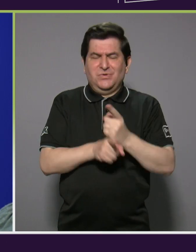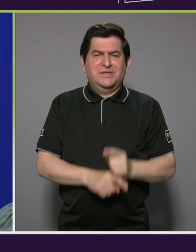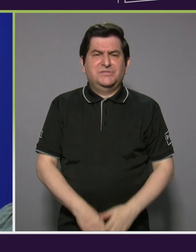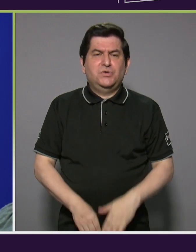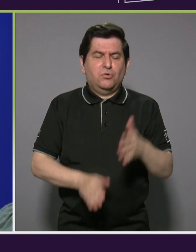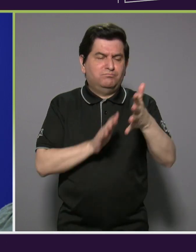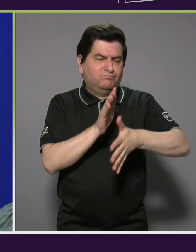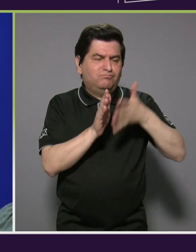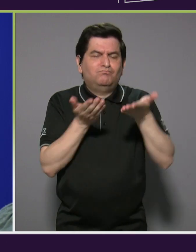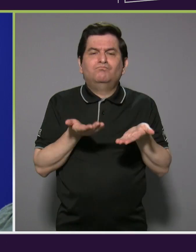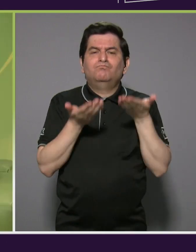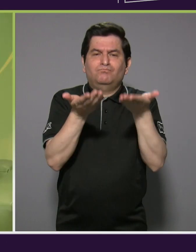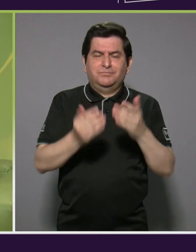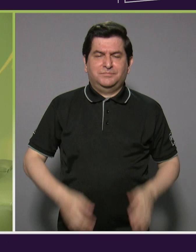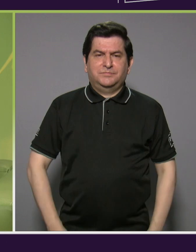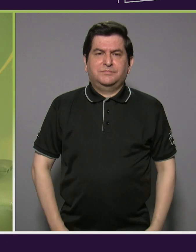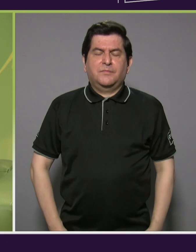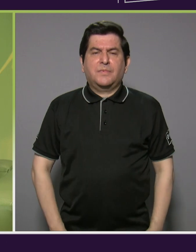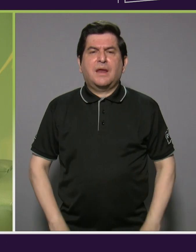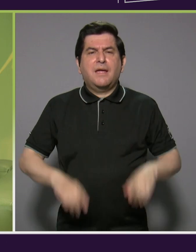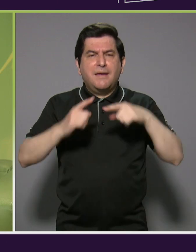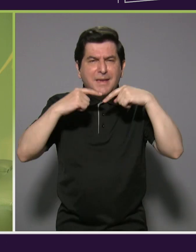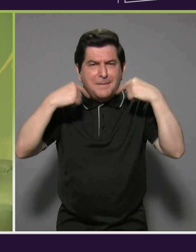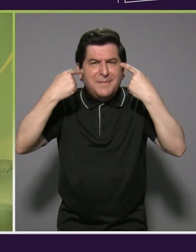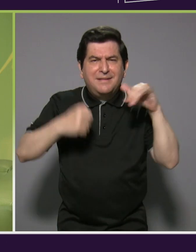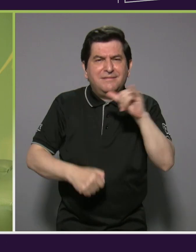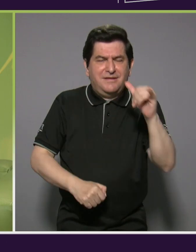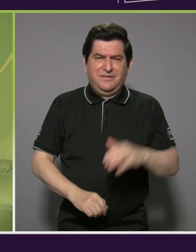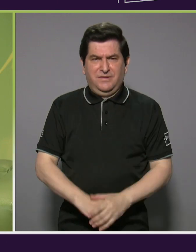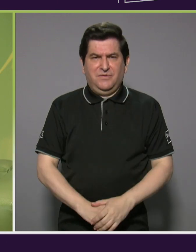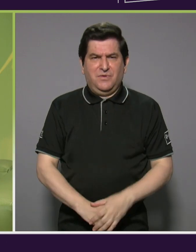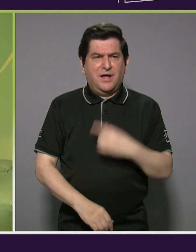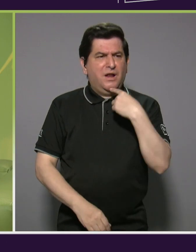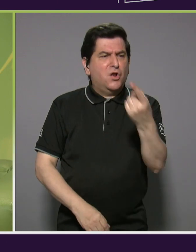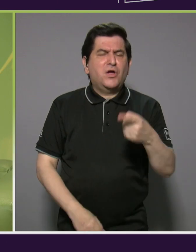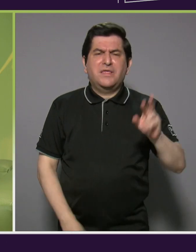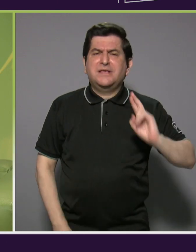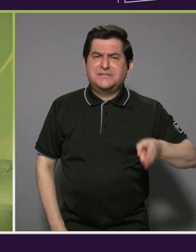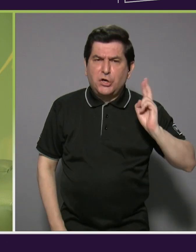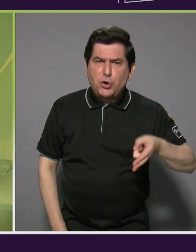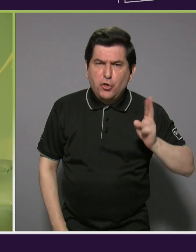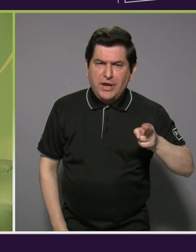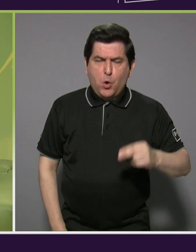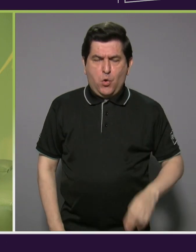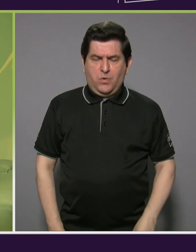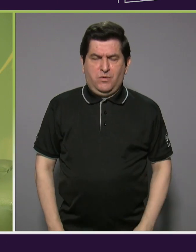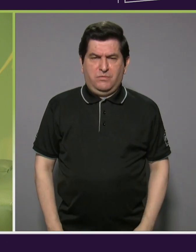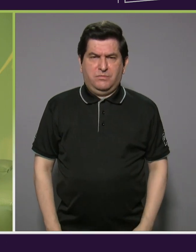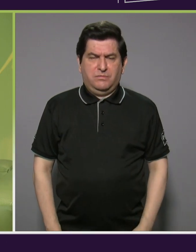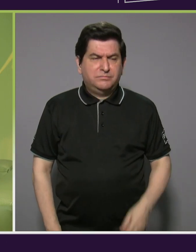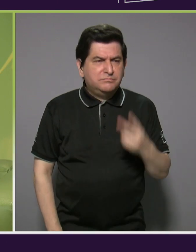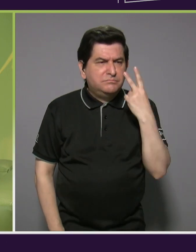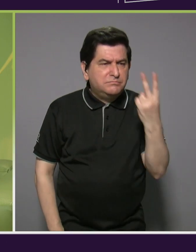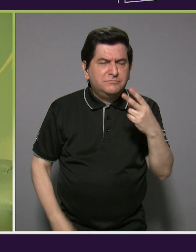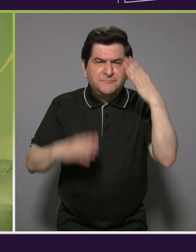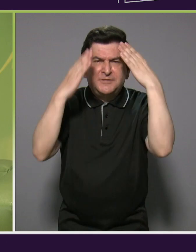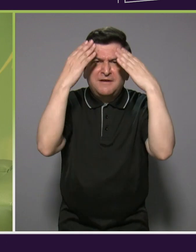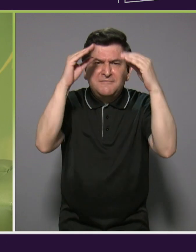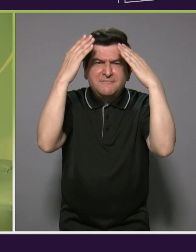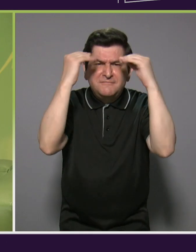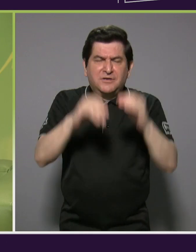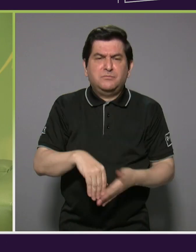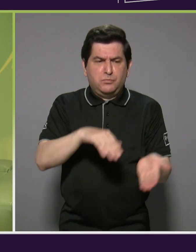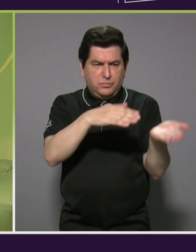su cuidado. Y también, Mildred, que inclusive esto que menciona Rodrigo, ¿verdad? Cuando vemos la información sobre